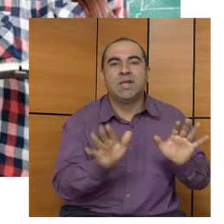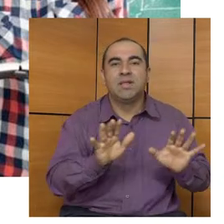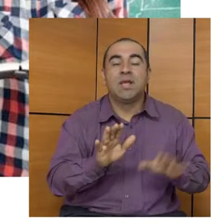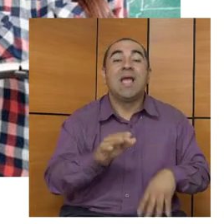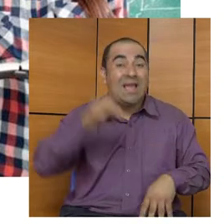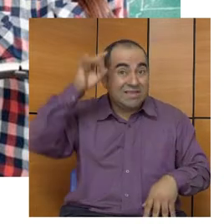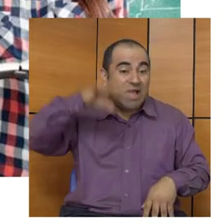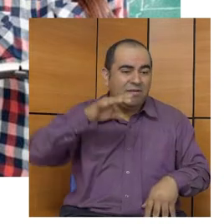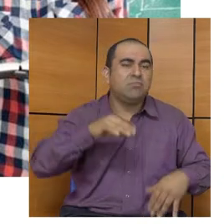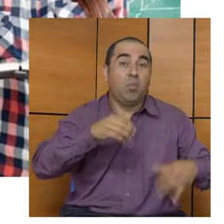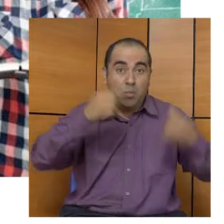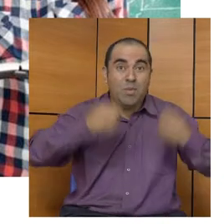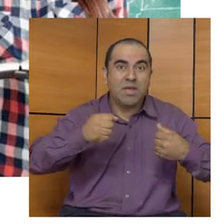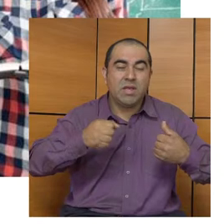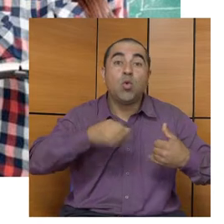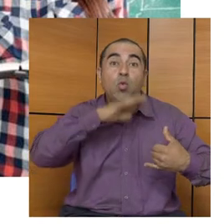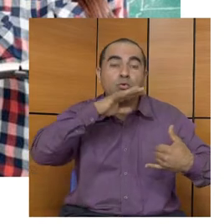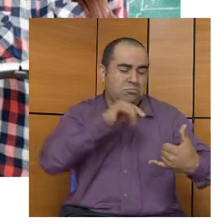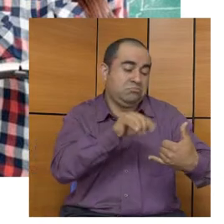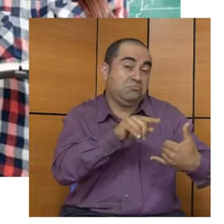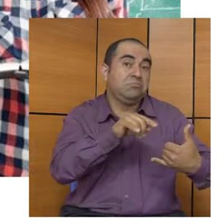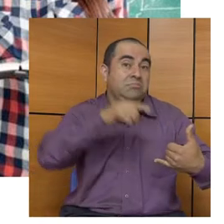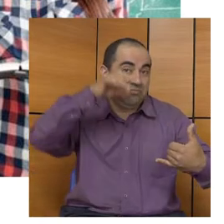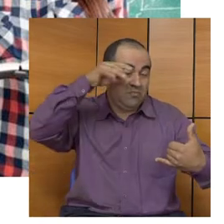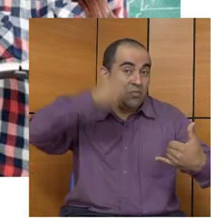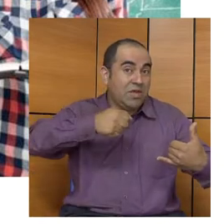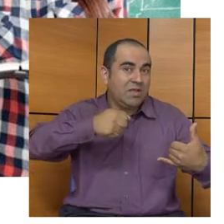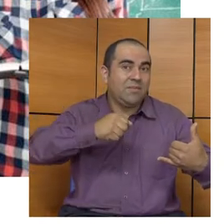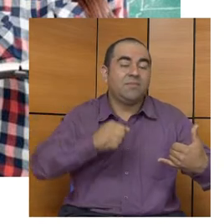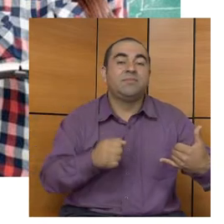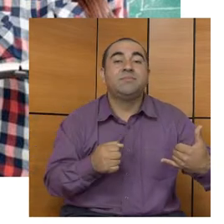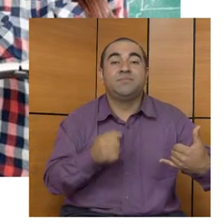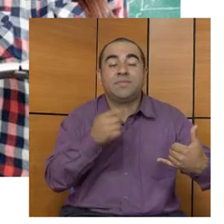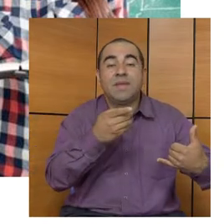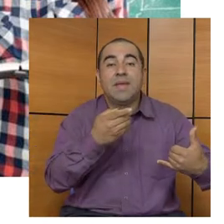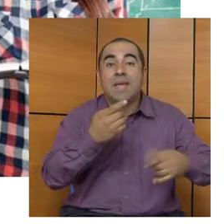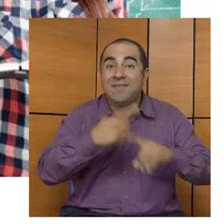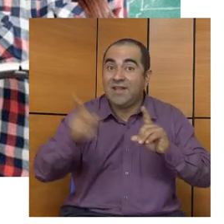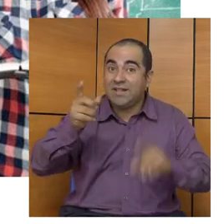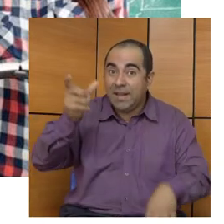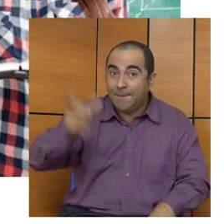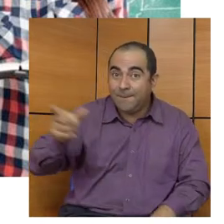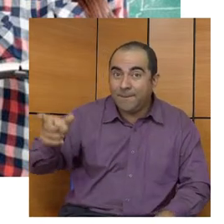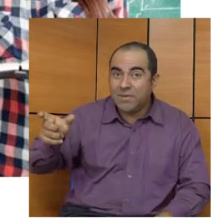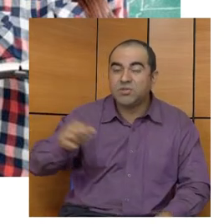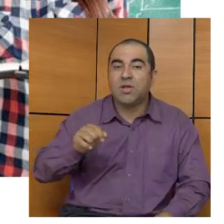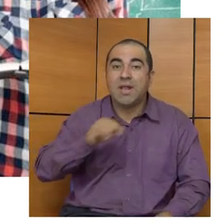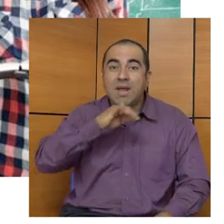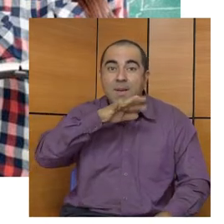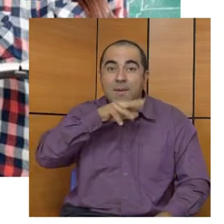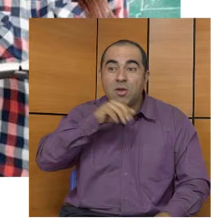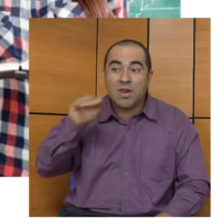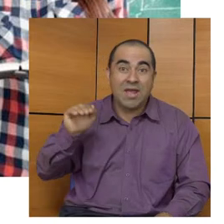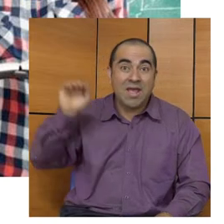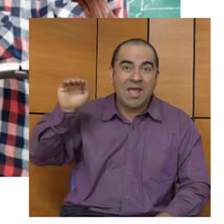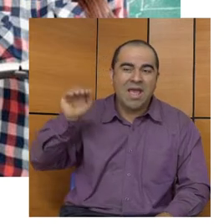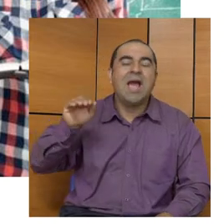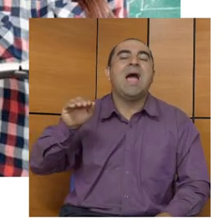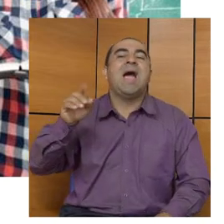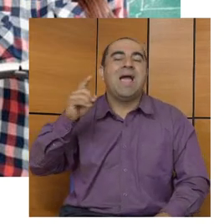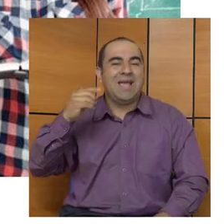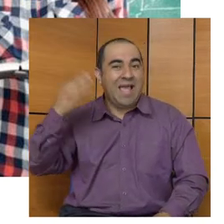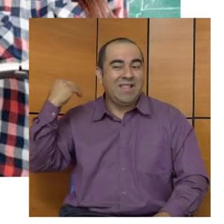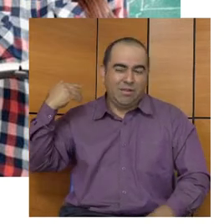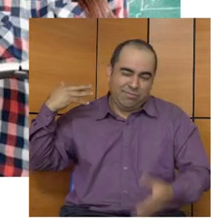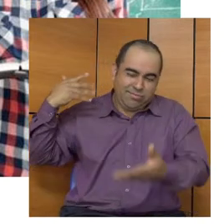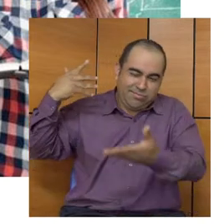manejarla, pero en el fondo van a utilizar menos servicios, ¿no? Las personas mayores pues tienen ese recorrido, tienen ya dinero,